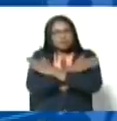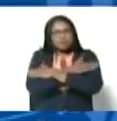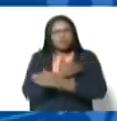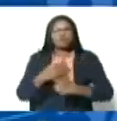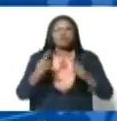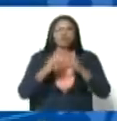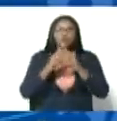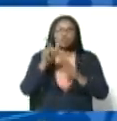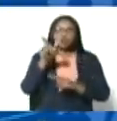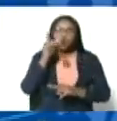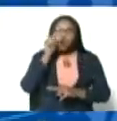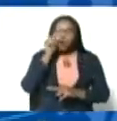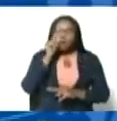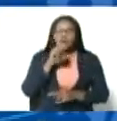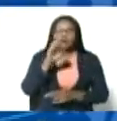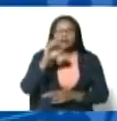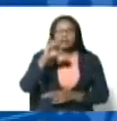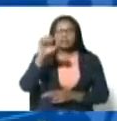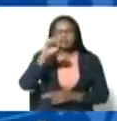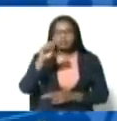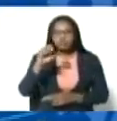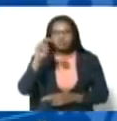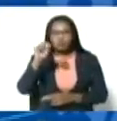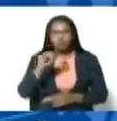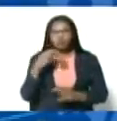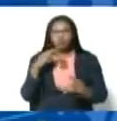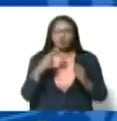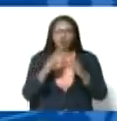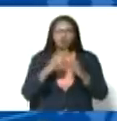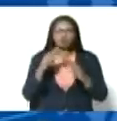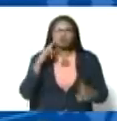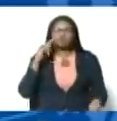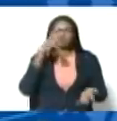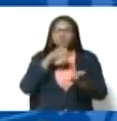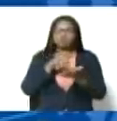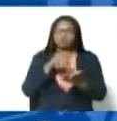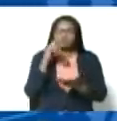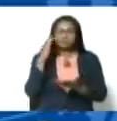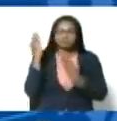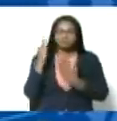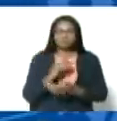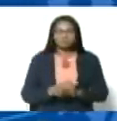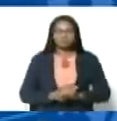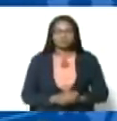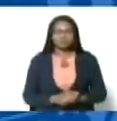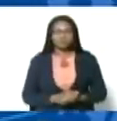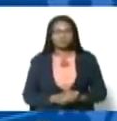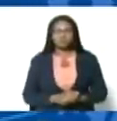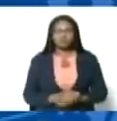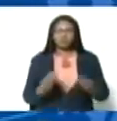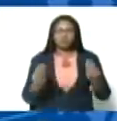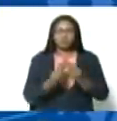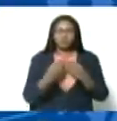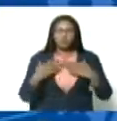a Edison Alvarado, yo aquí. Aquí estaba parado. Con una